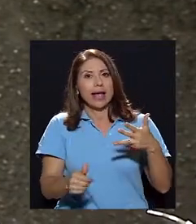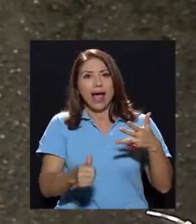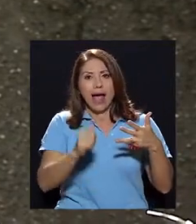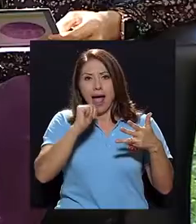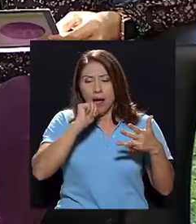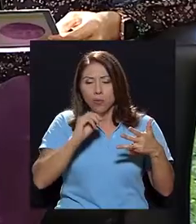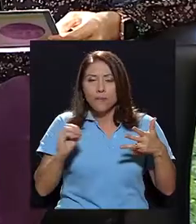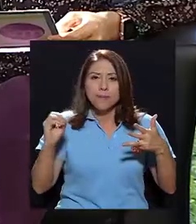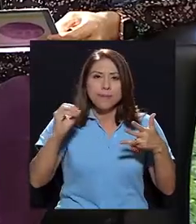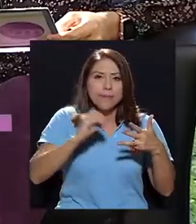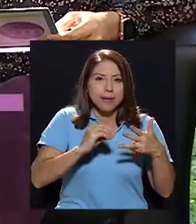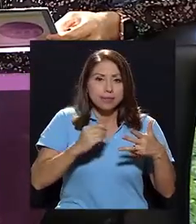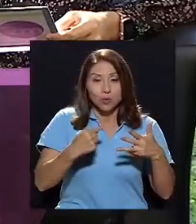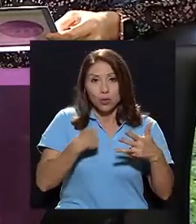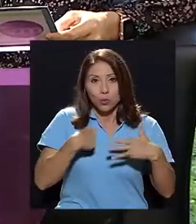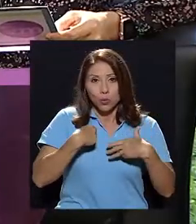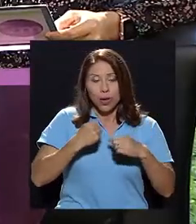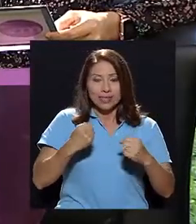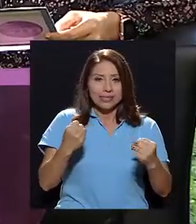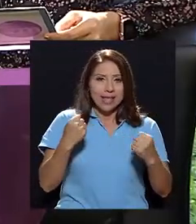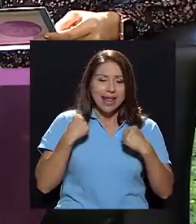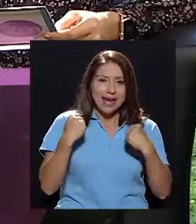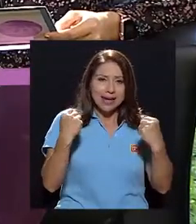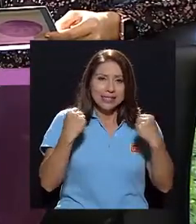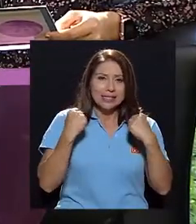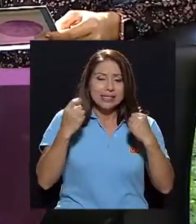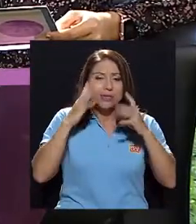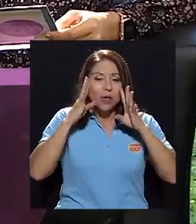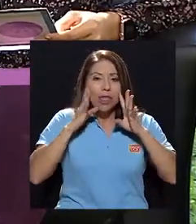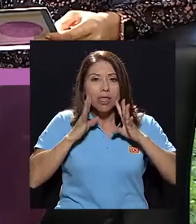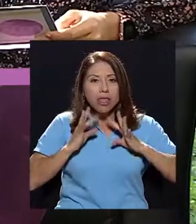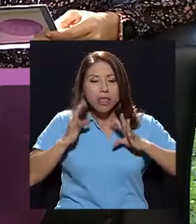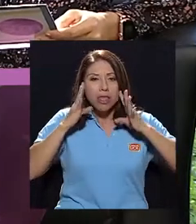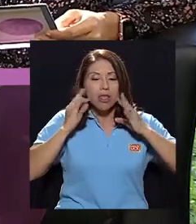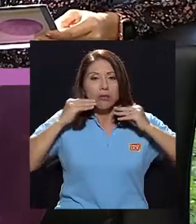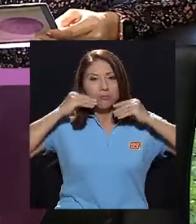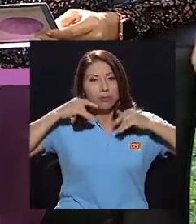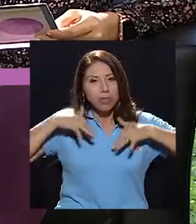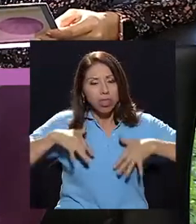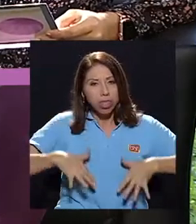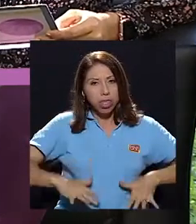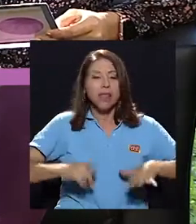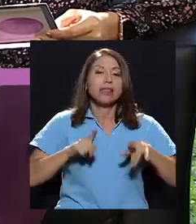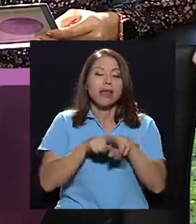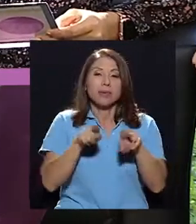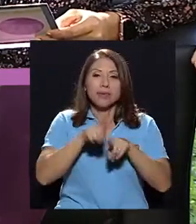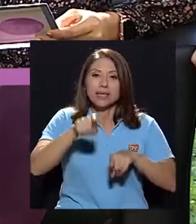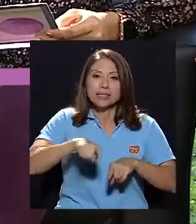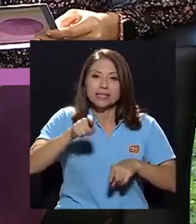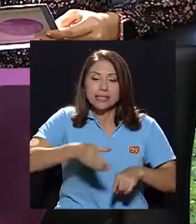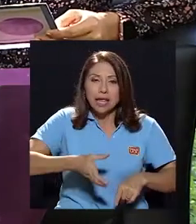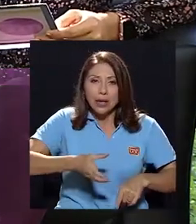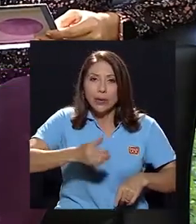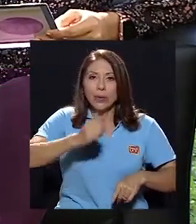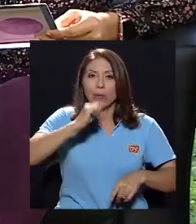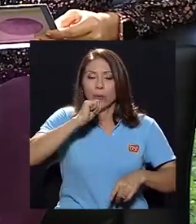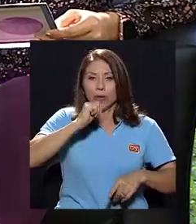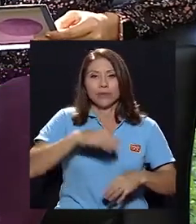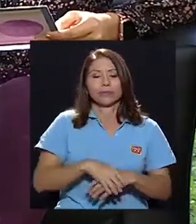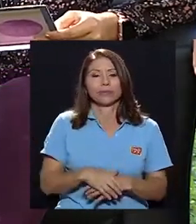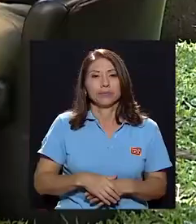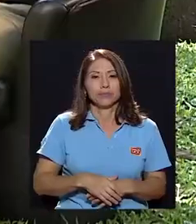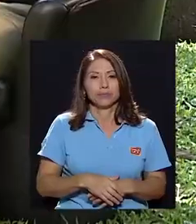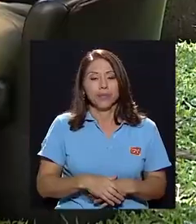de agua, porque cuando uno hace ejercicio uno suda y uno pierde agua por medio del sudor, entonces también necesita más cantidad de